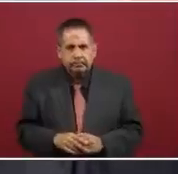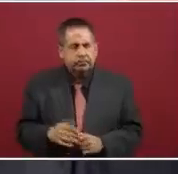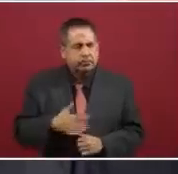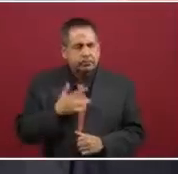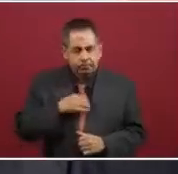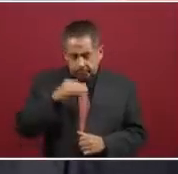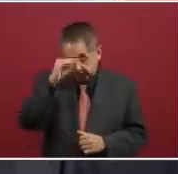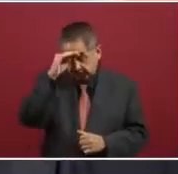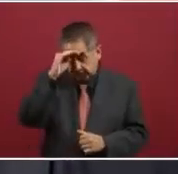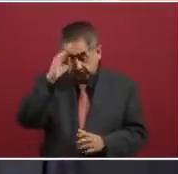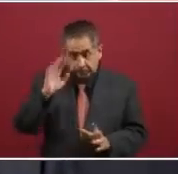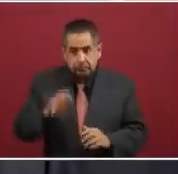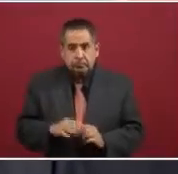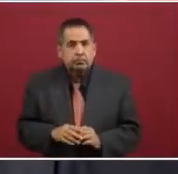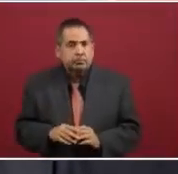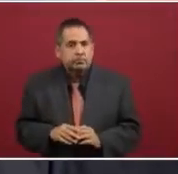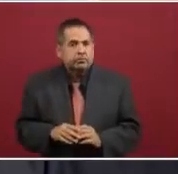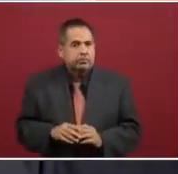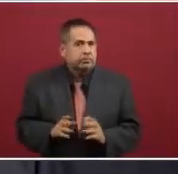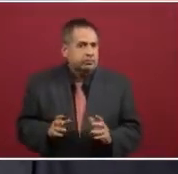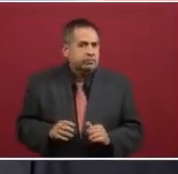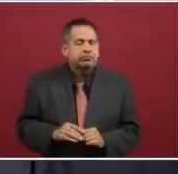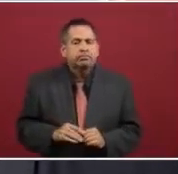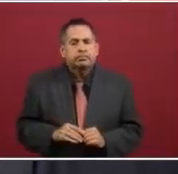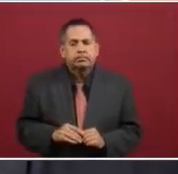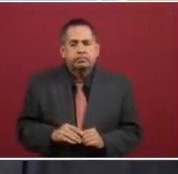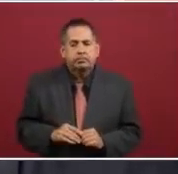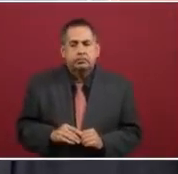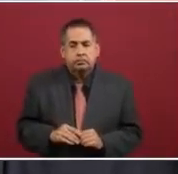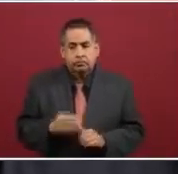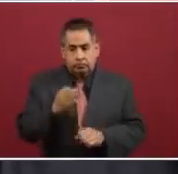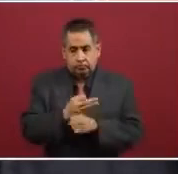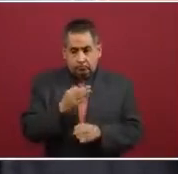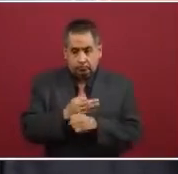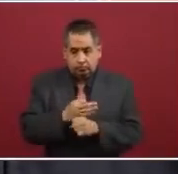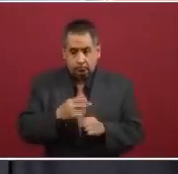Considero que en la situación en que